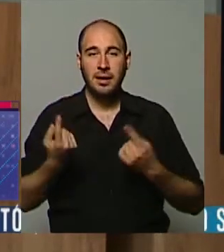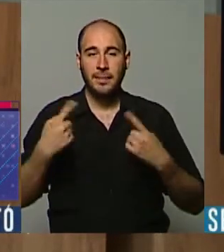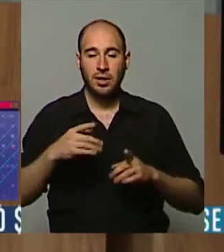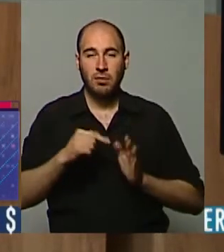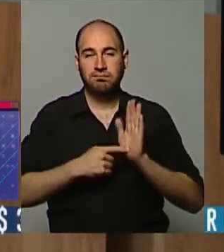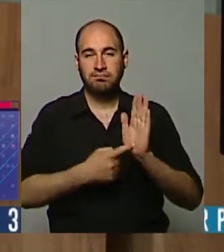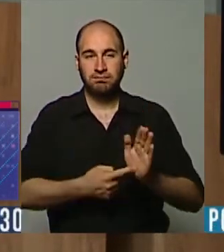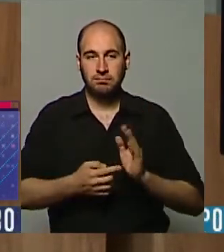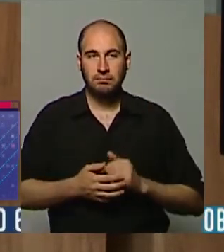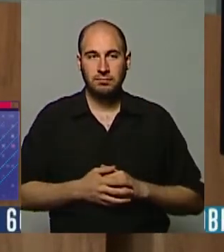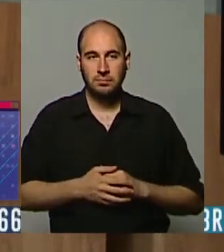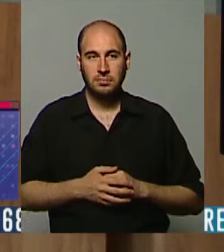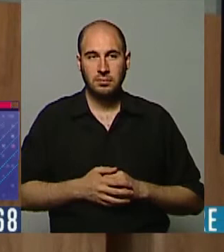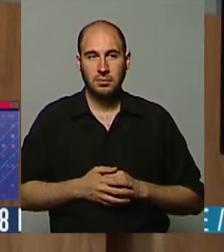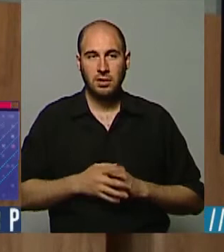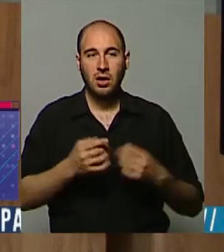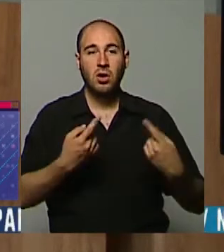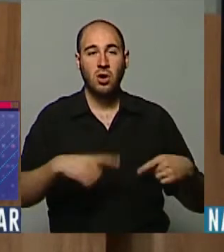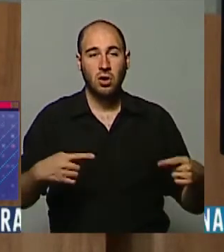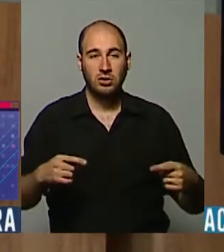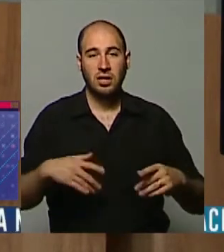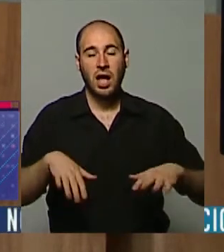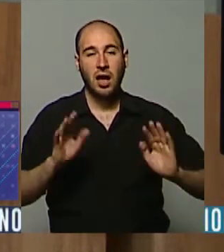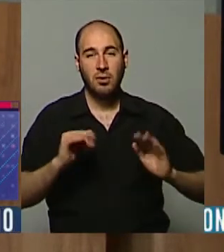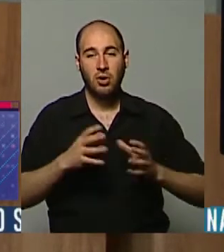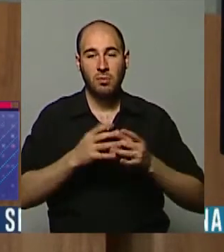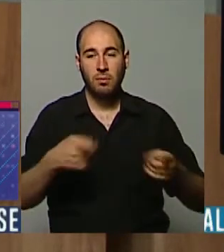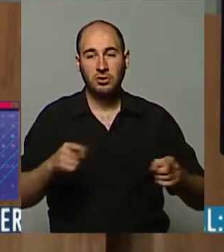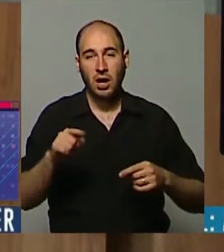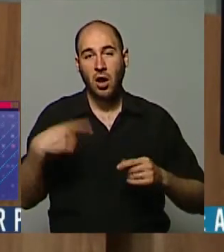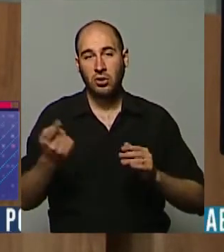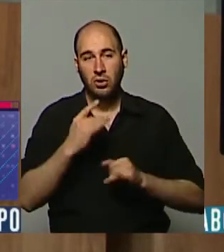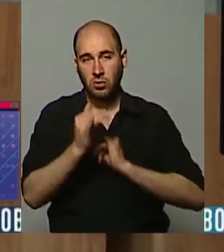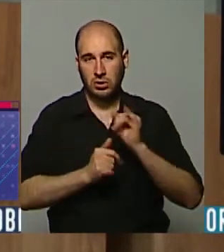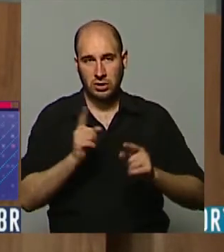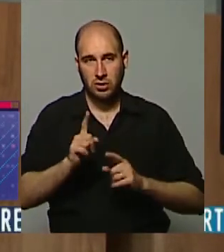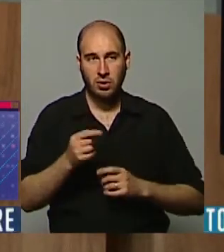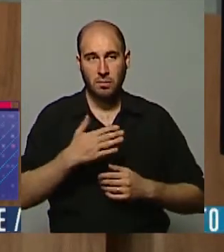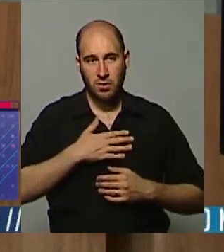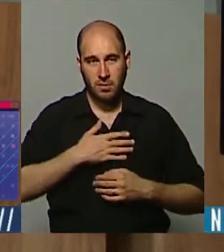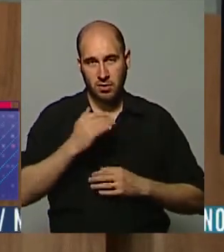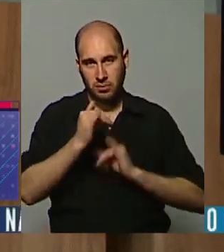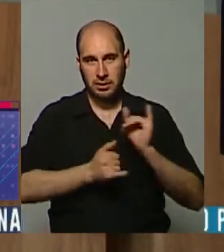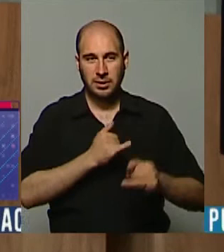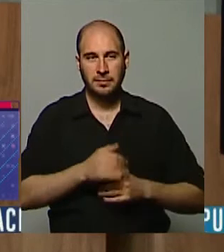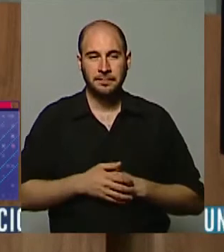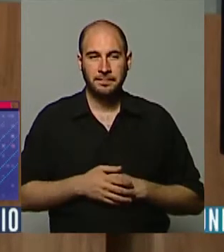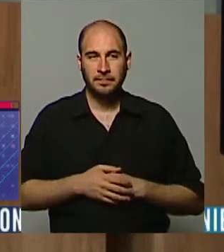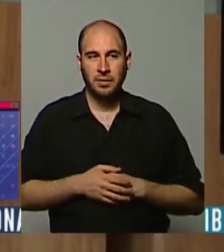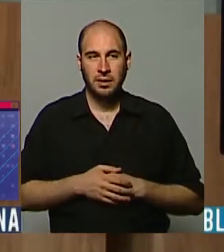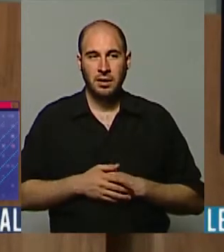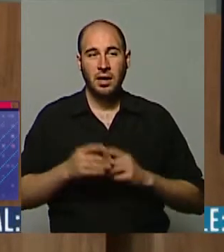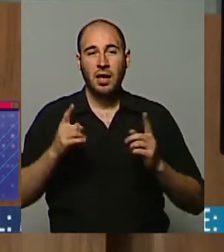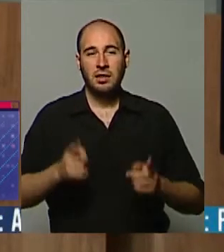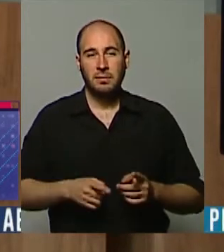muestra mucho, tanto cosas que quizás otras bandas no se animarían a contar sobre sí mismas, se podría decir. Claro. Y también